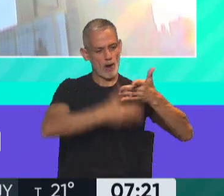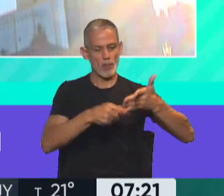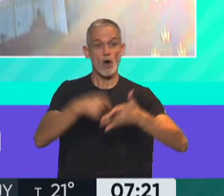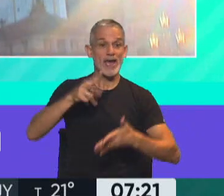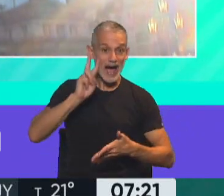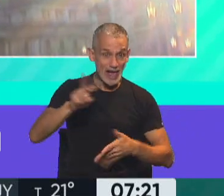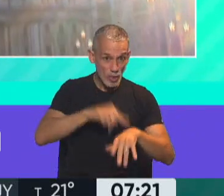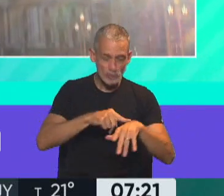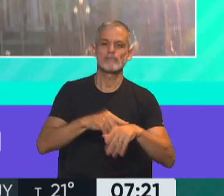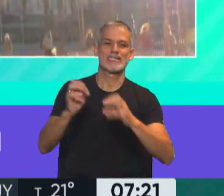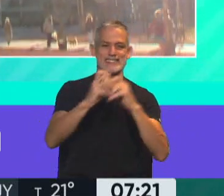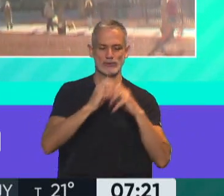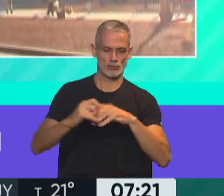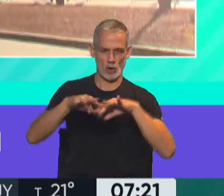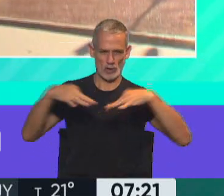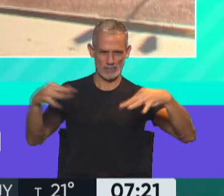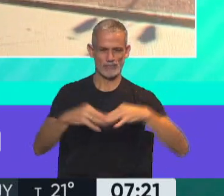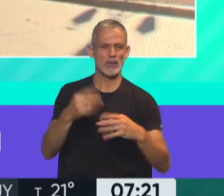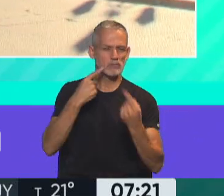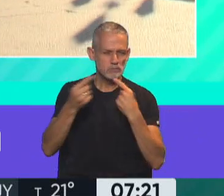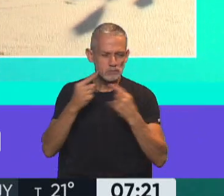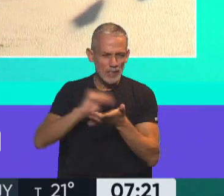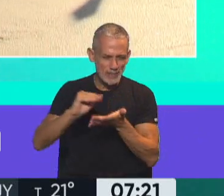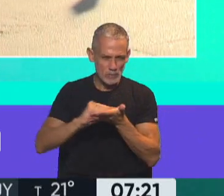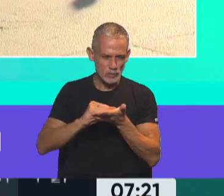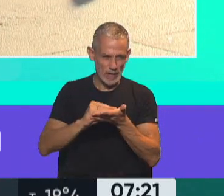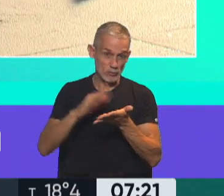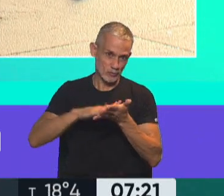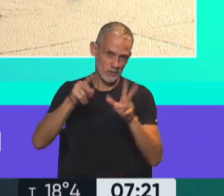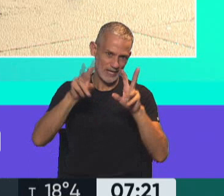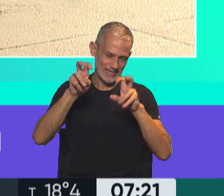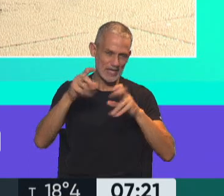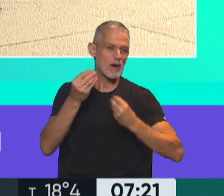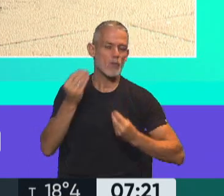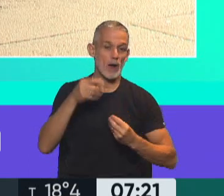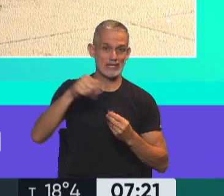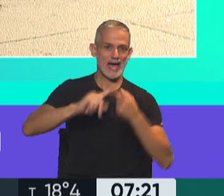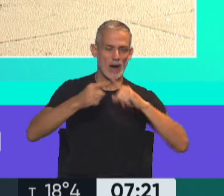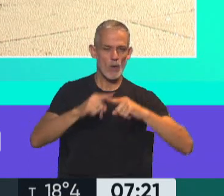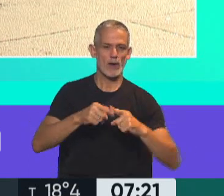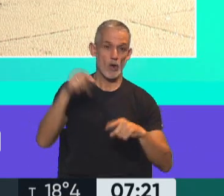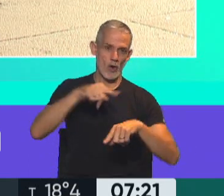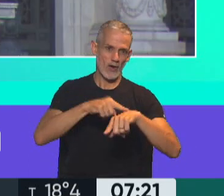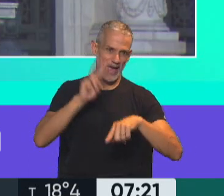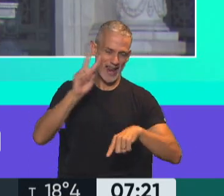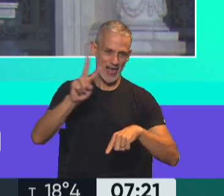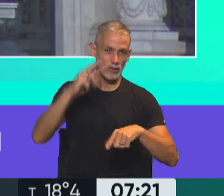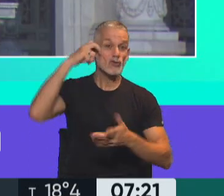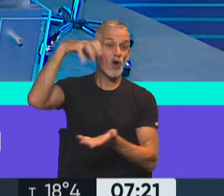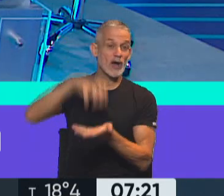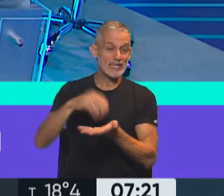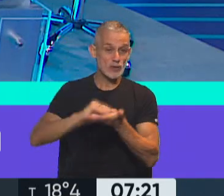las dos de la tarde empiezan las sesiones vemos notas con legisladores con diputados a propósito de lo que implica este acuerdo con las 2 de la tarde comienza a ser debatido en el